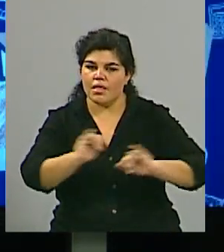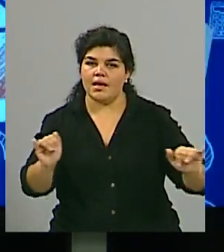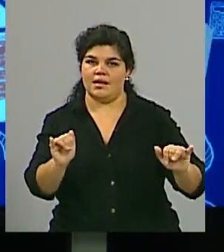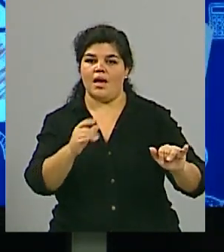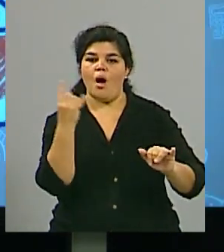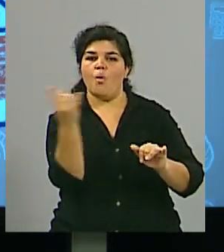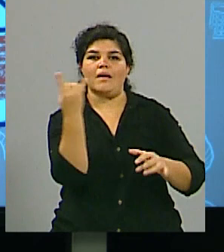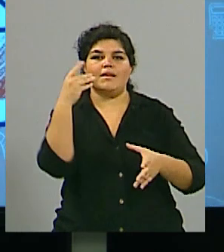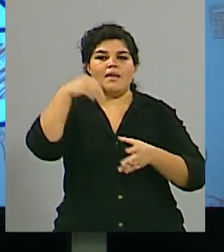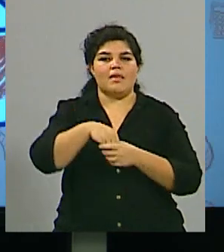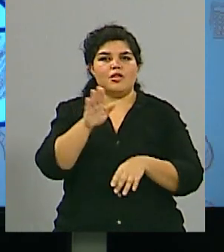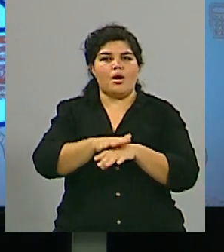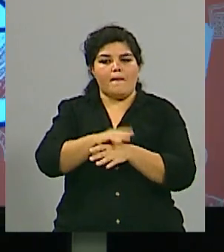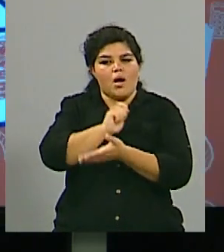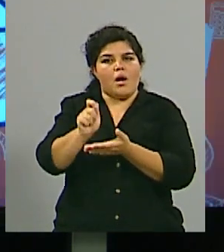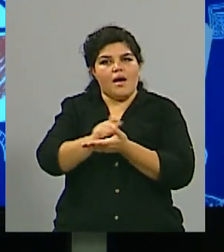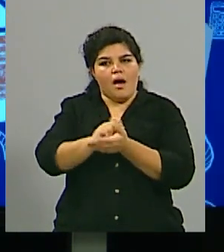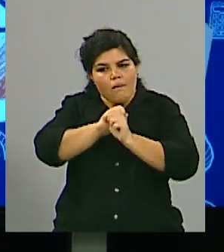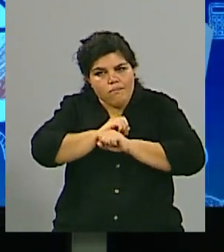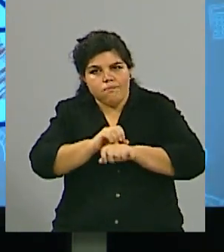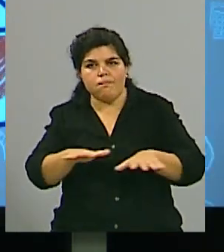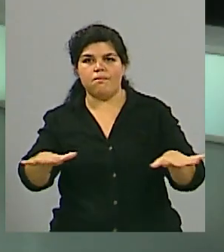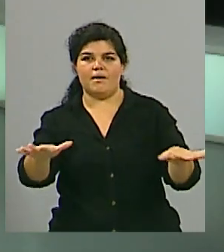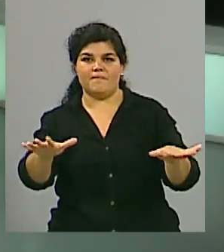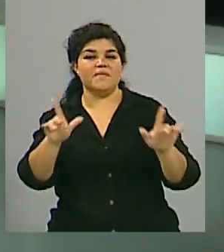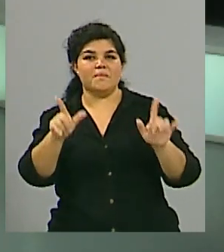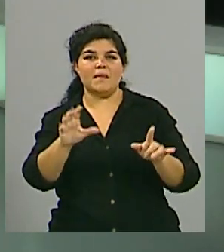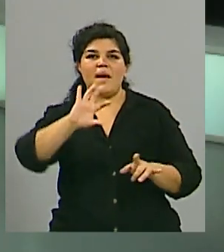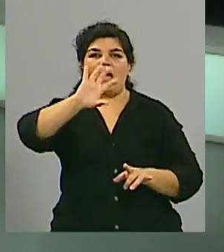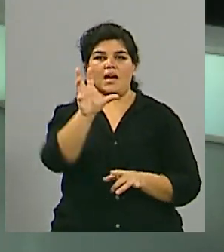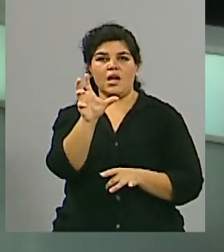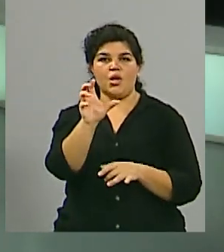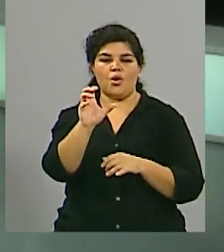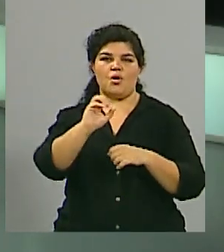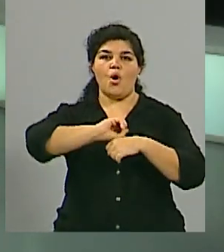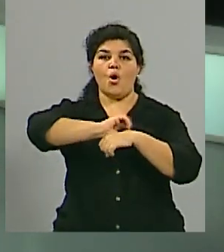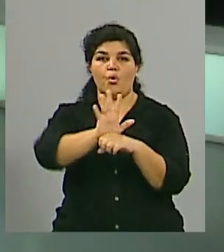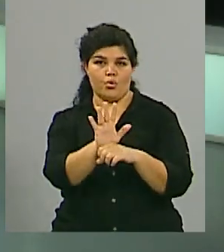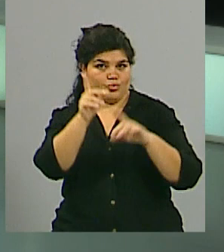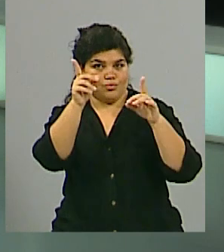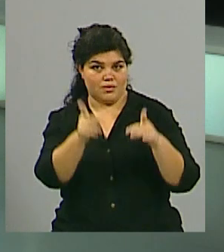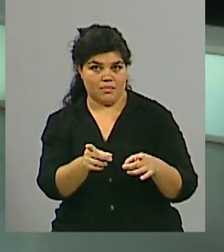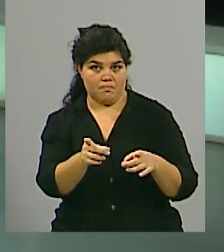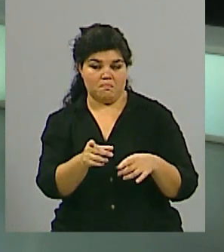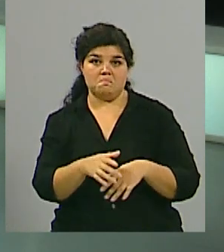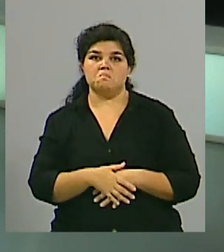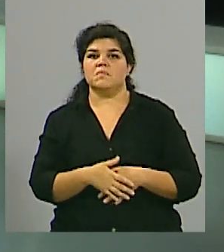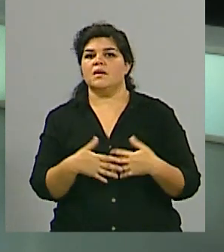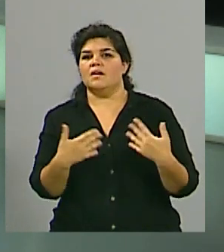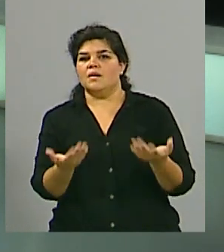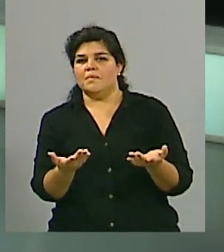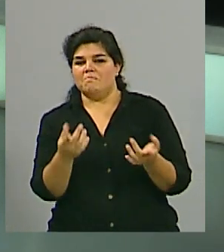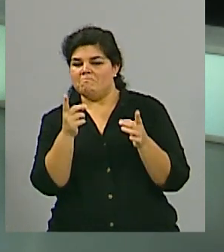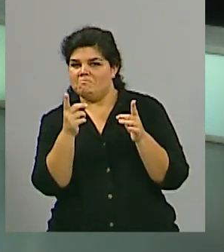cuestiones internacionales en la provincia de Mendoza, en la región de Cuyo. Entonces yo creo que mi doble pata ha sido en ese sentido, ¿no? Pensar los